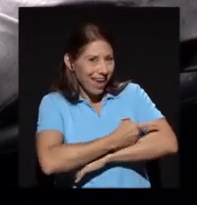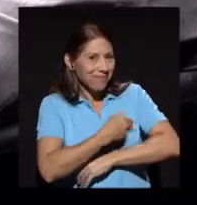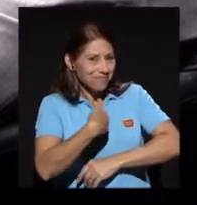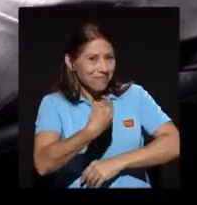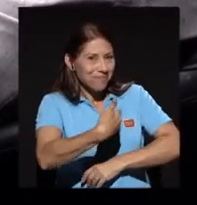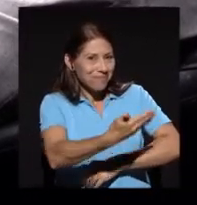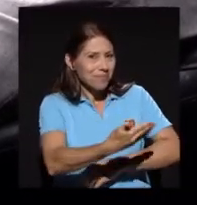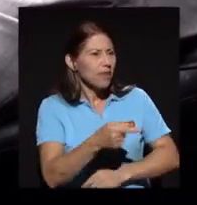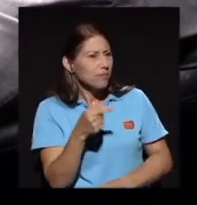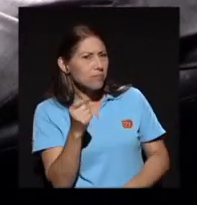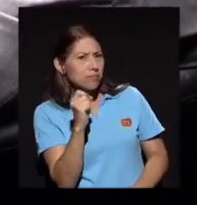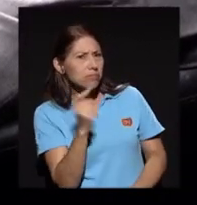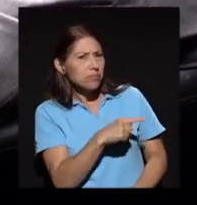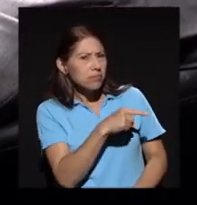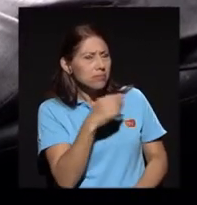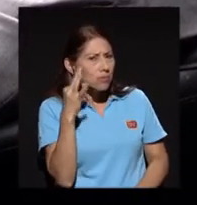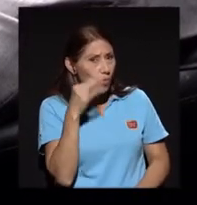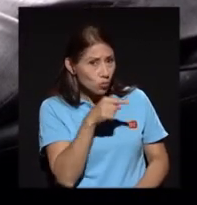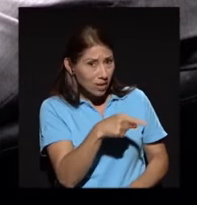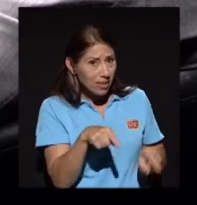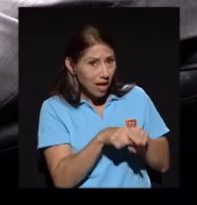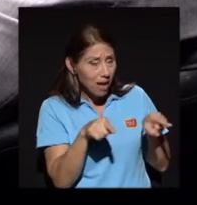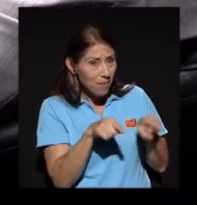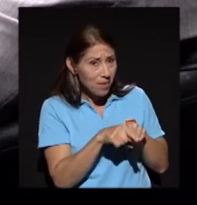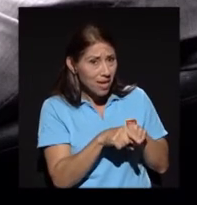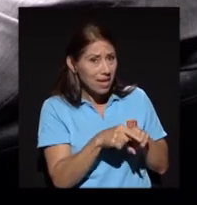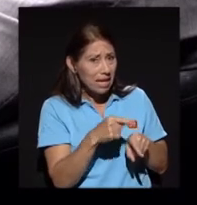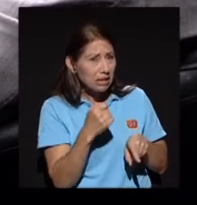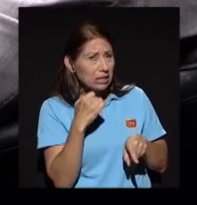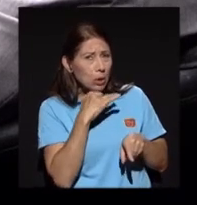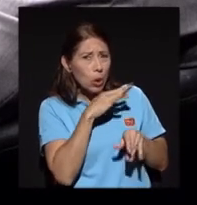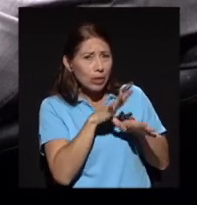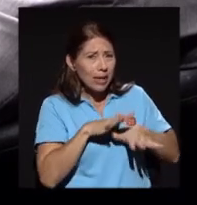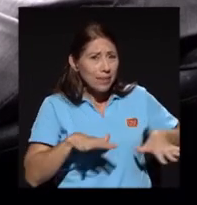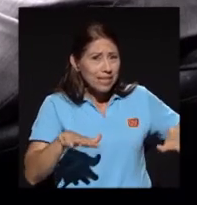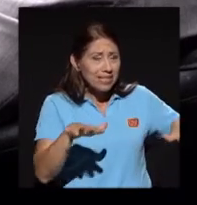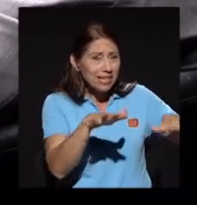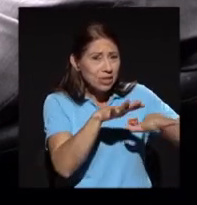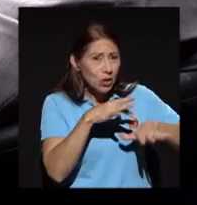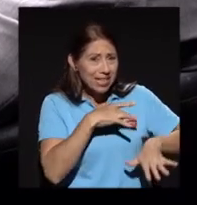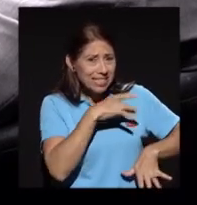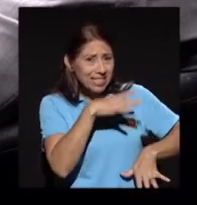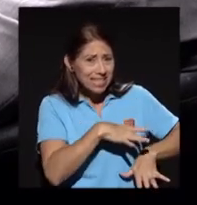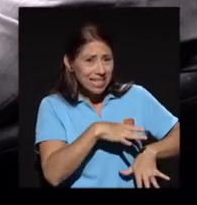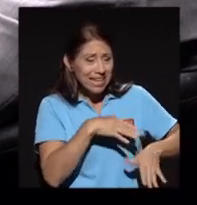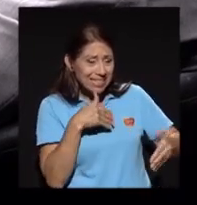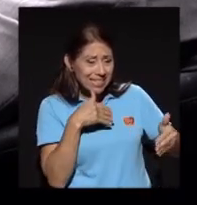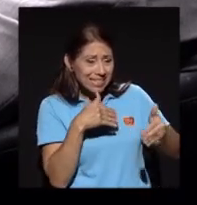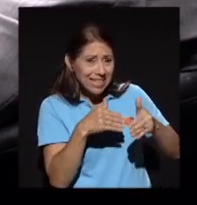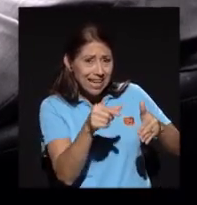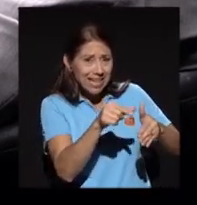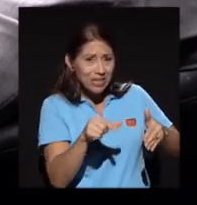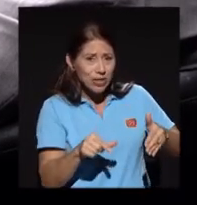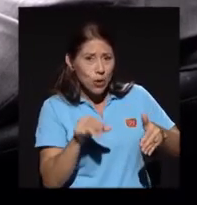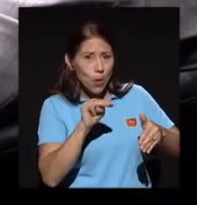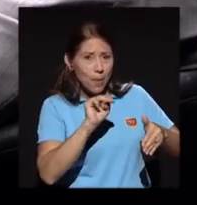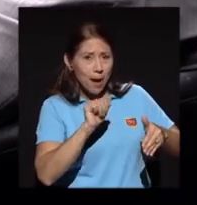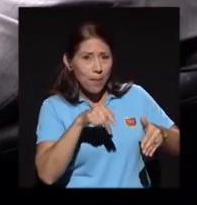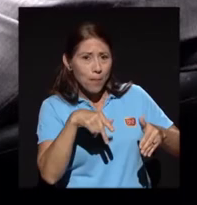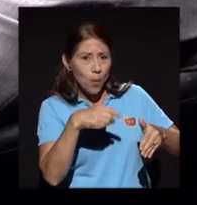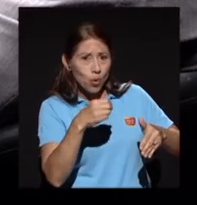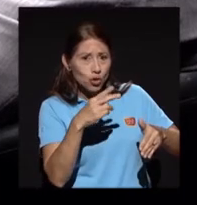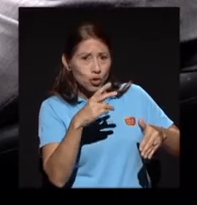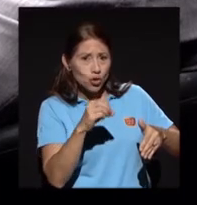tenía contaminación en Santiago de Chile, junto a ese bello río Mapocho, debajo del